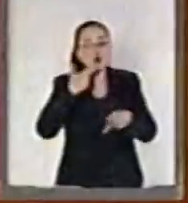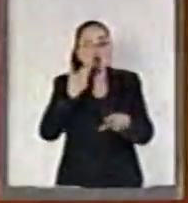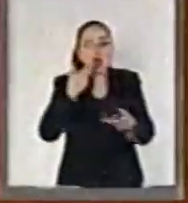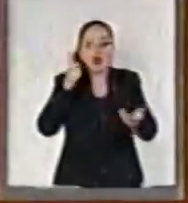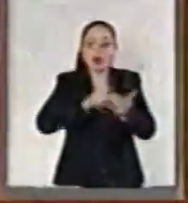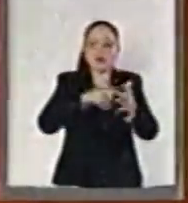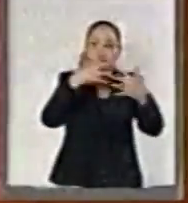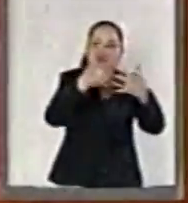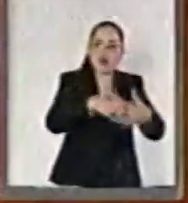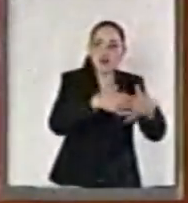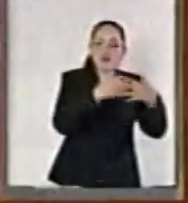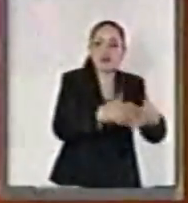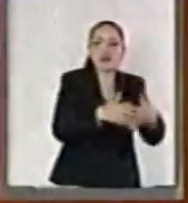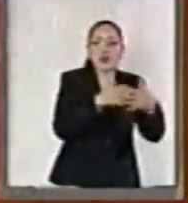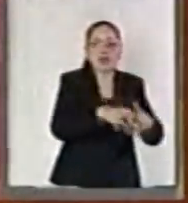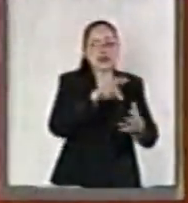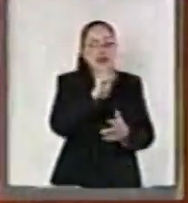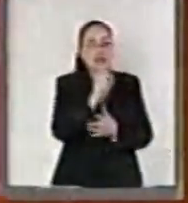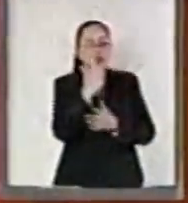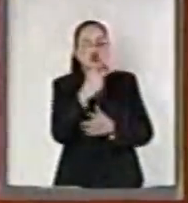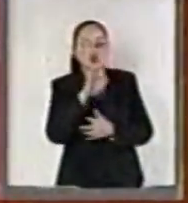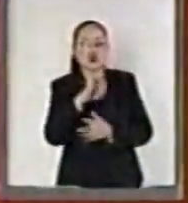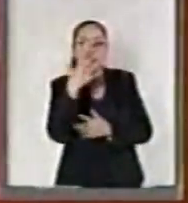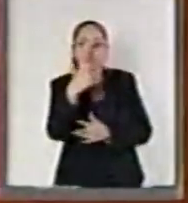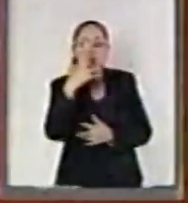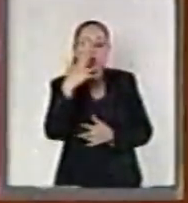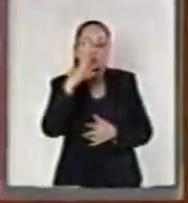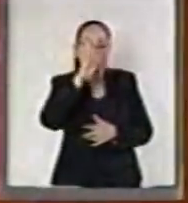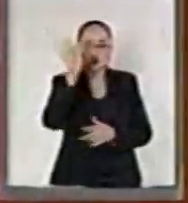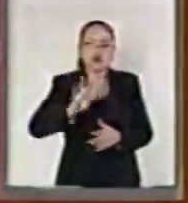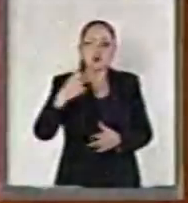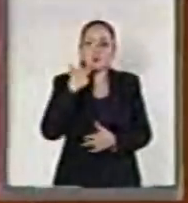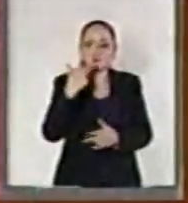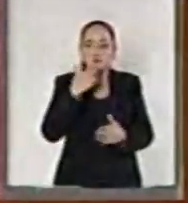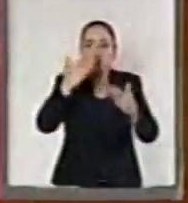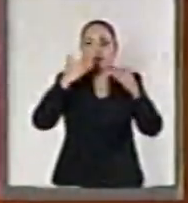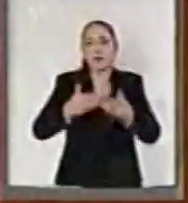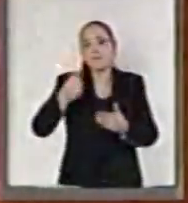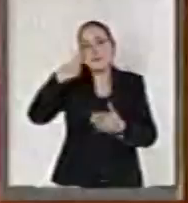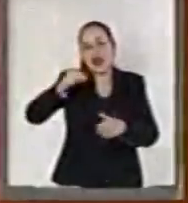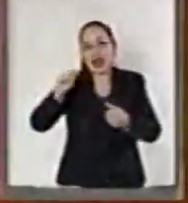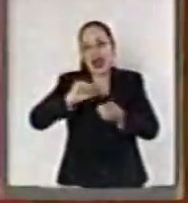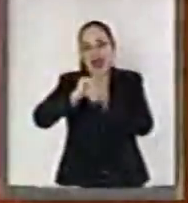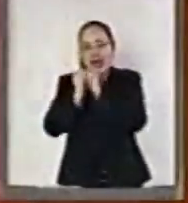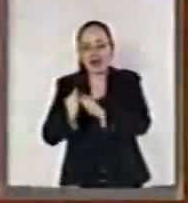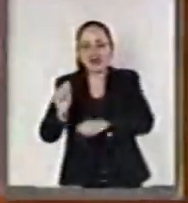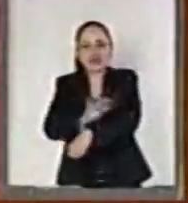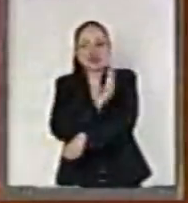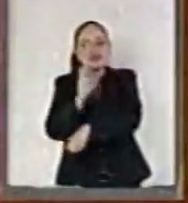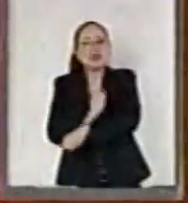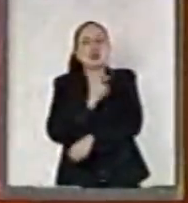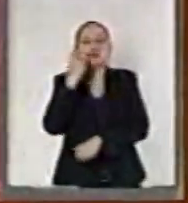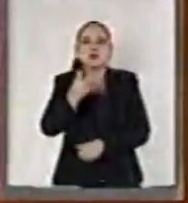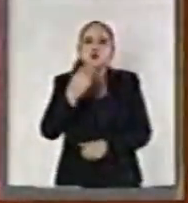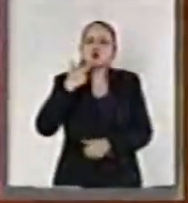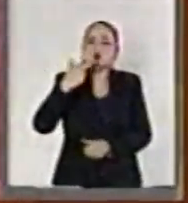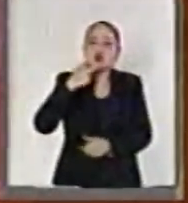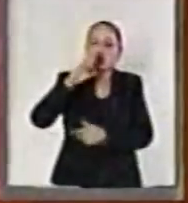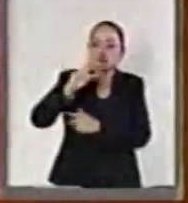industria, que lo utiliza en un 38.5%, en la generación de electricidad, que se le utiliza en